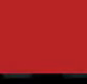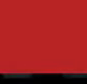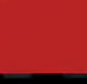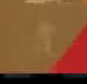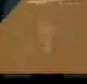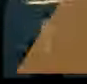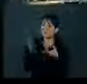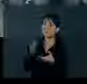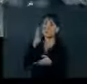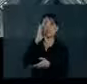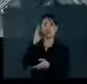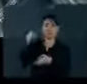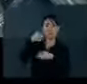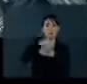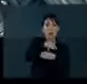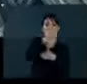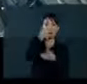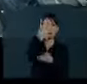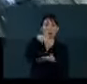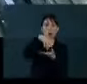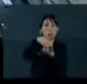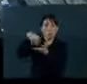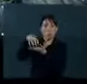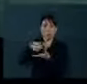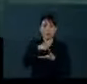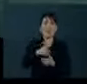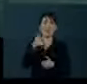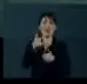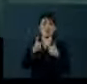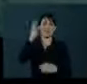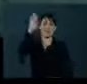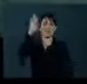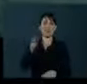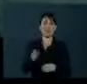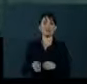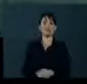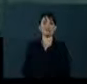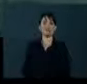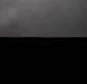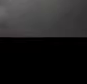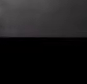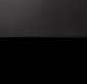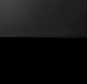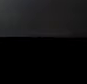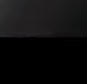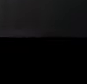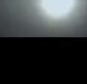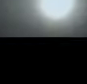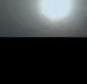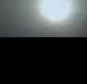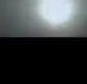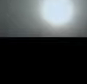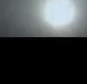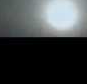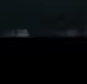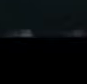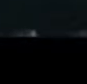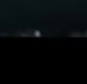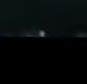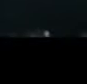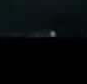Numeroso fue el público que recibió en cada una de las cuatro comunas que visitó a las residenciales del primer consulado chileno, donde se ha comprometido